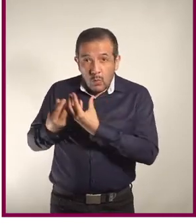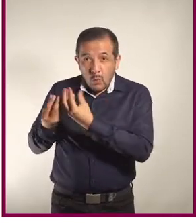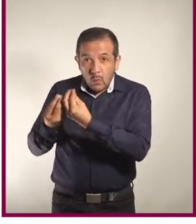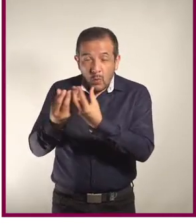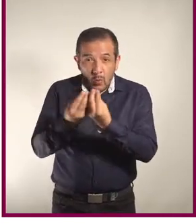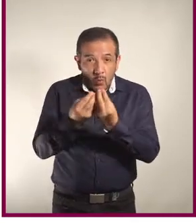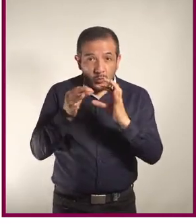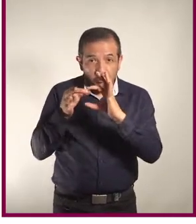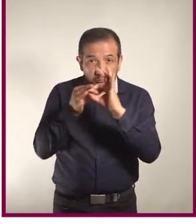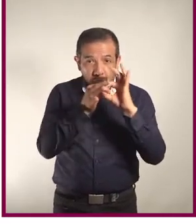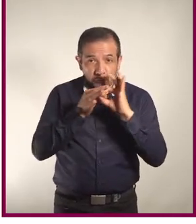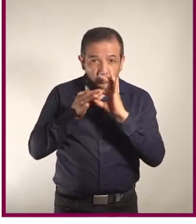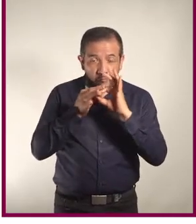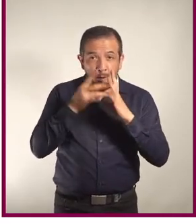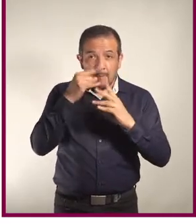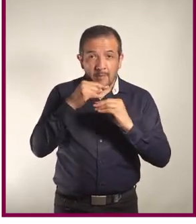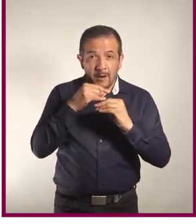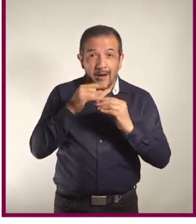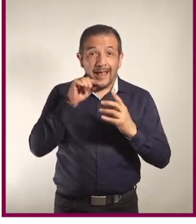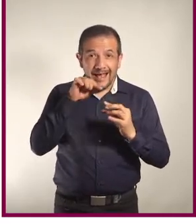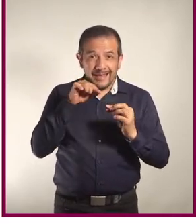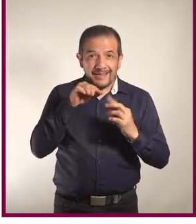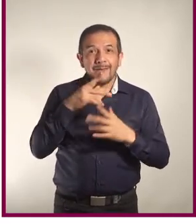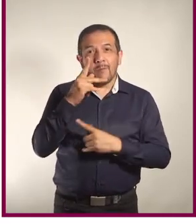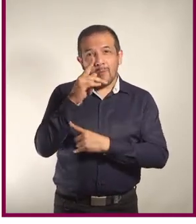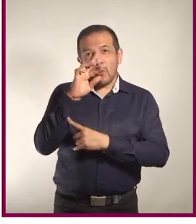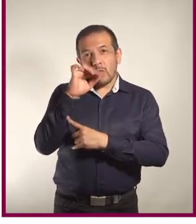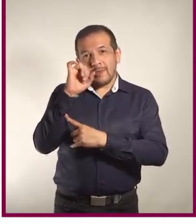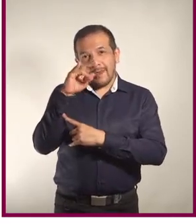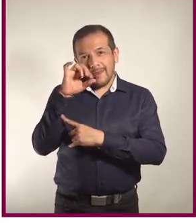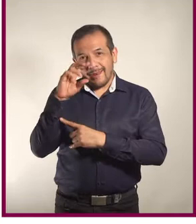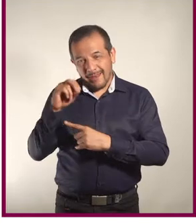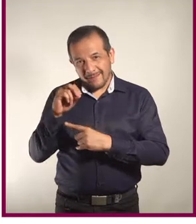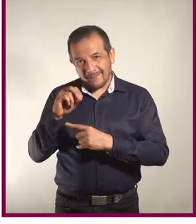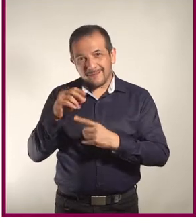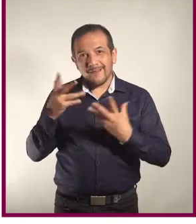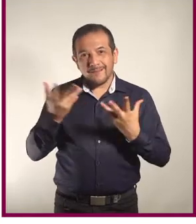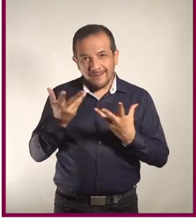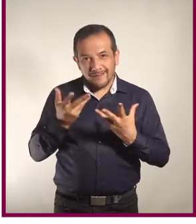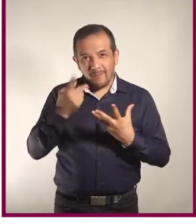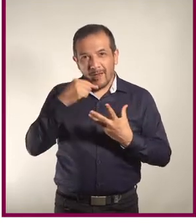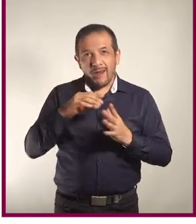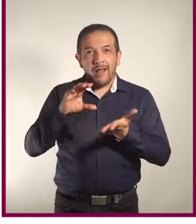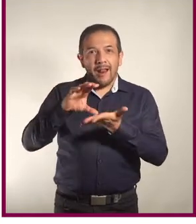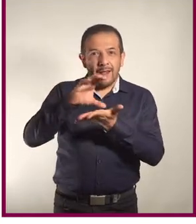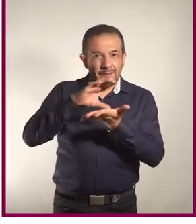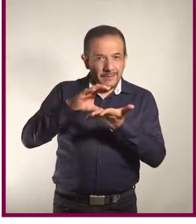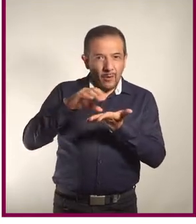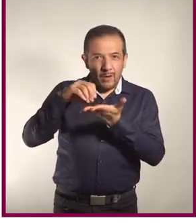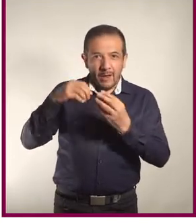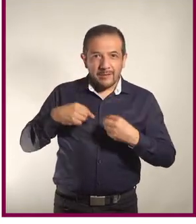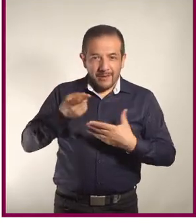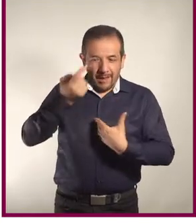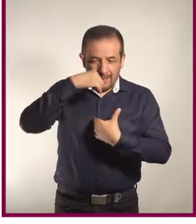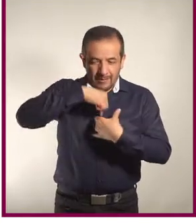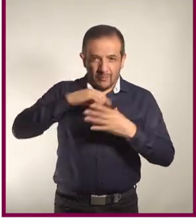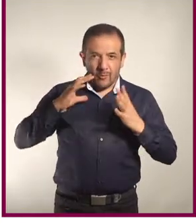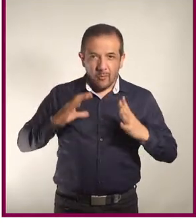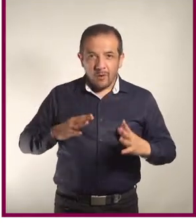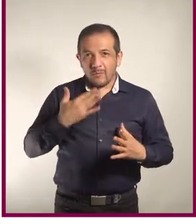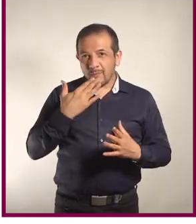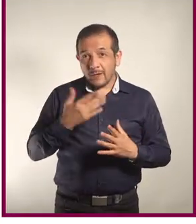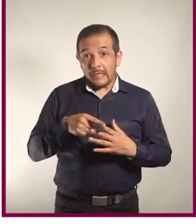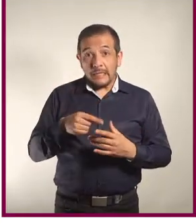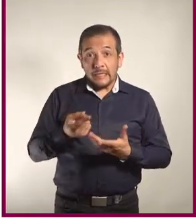nuevas cadenas entre sí. Es entonces cuando obtenemos los tipos de proteínas necesarias para el trabajo de las células. En otras palabras,